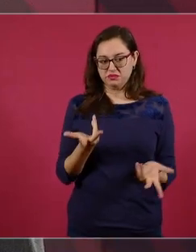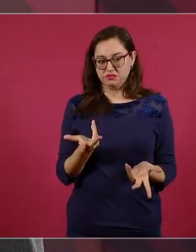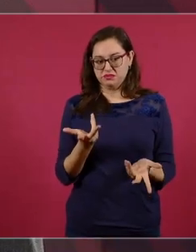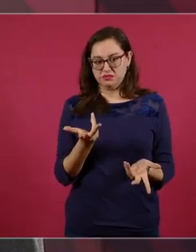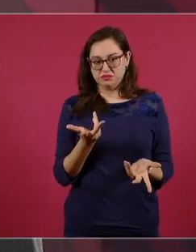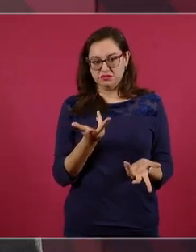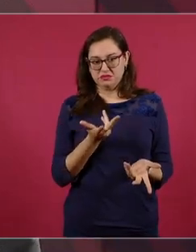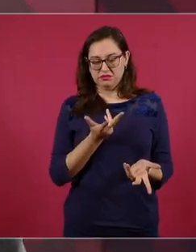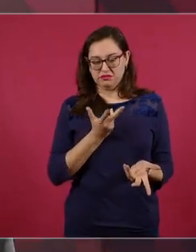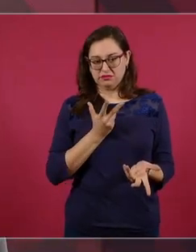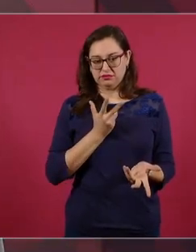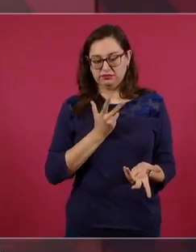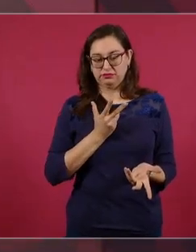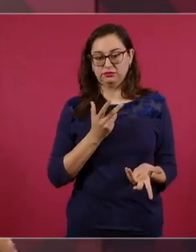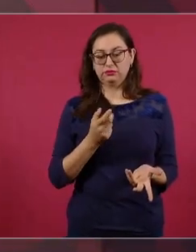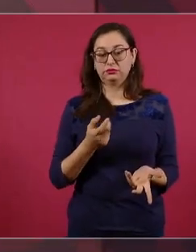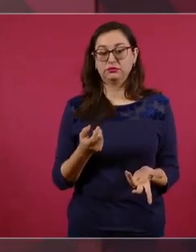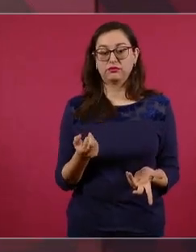y que